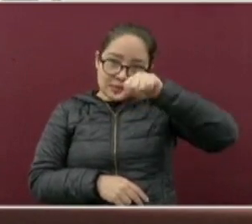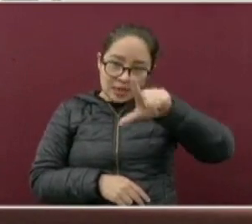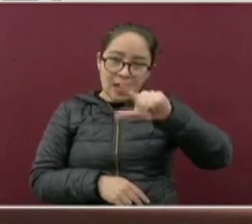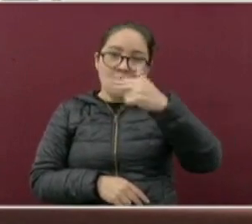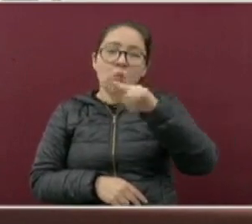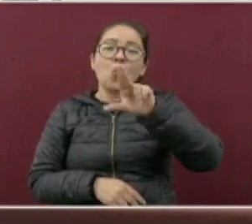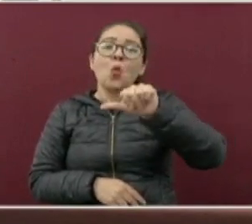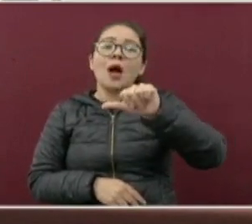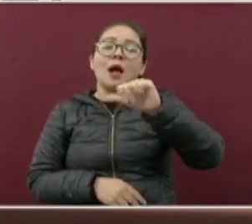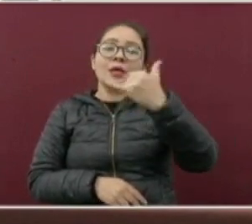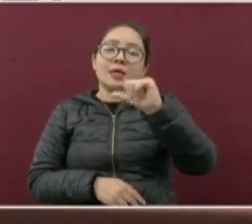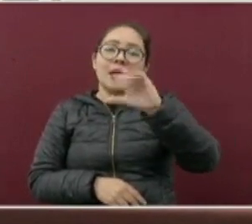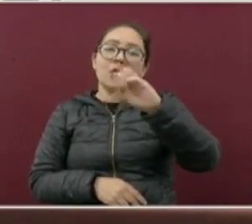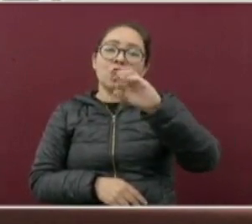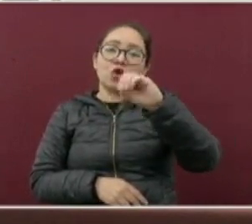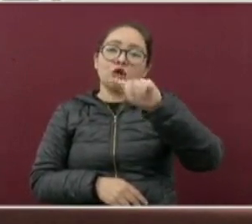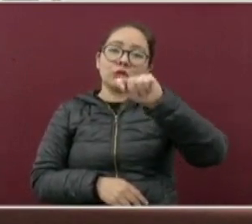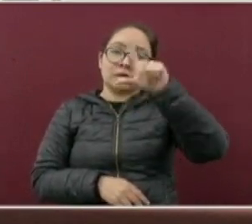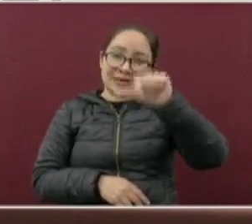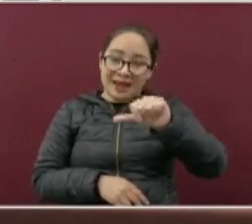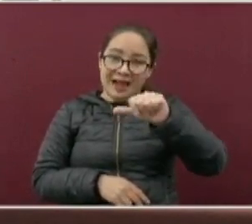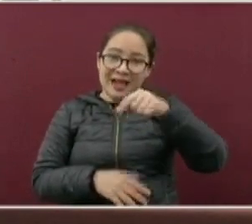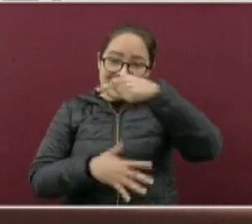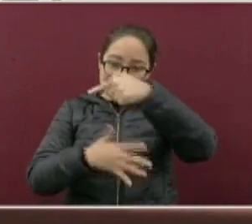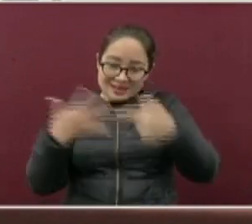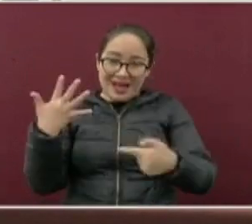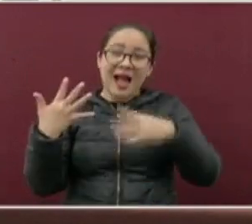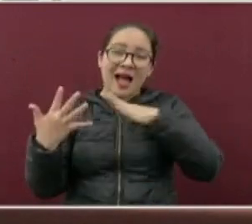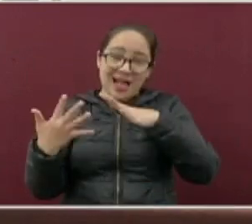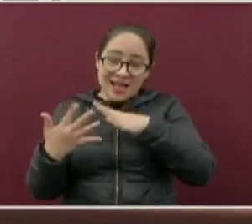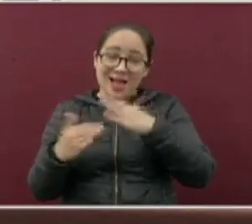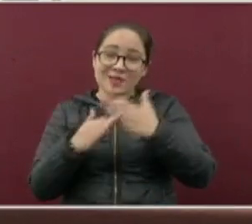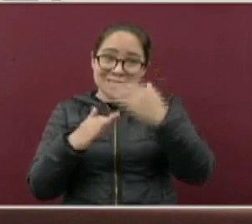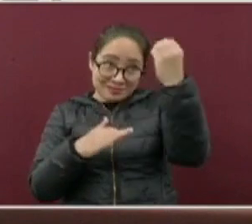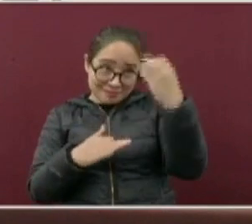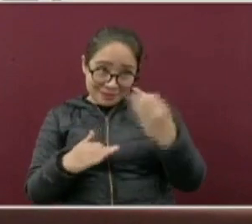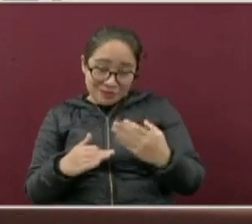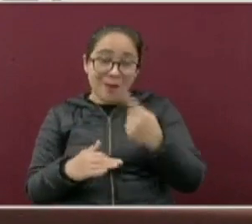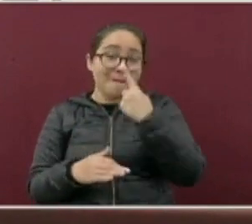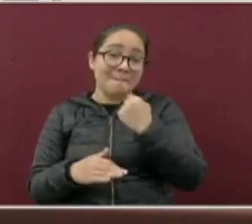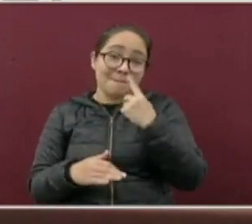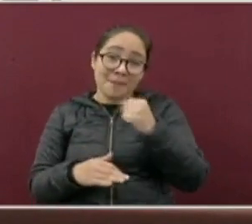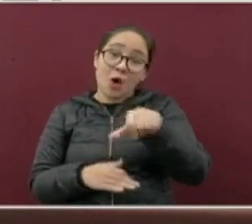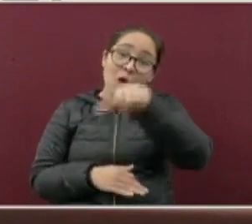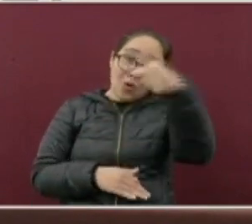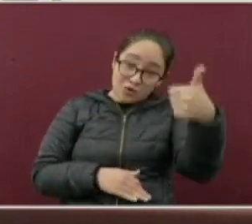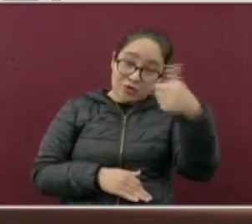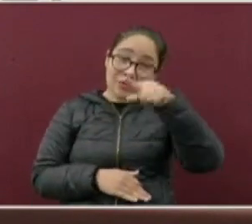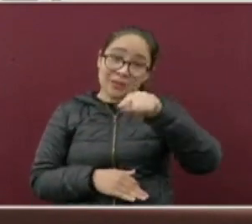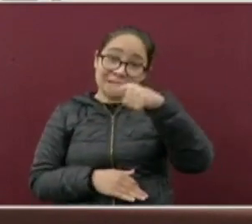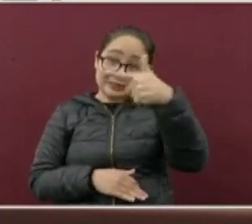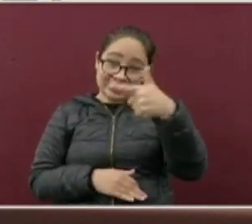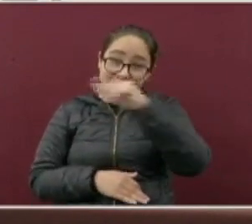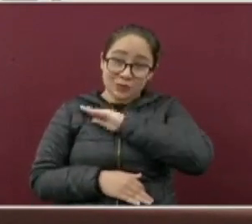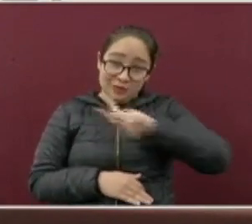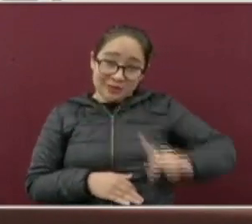Guayacocotla, que están precisamente en semáforo rojo, y los 77